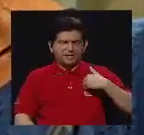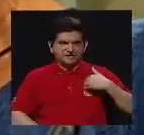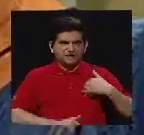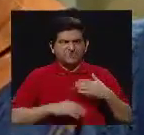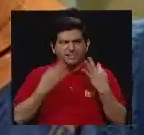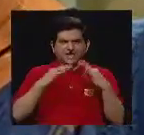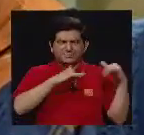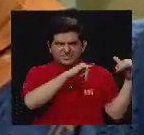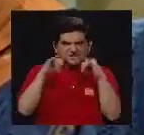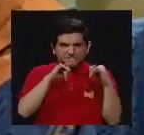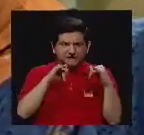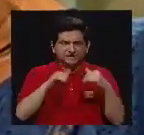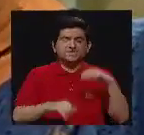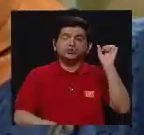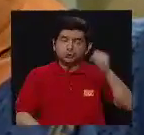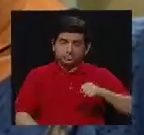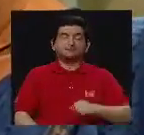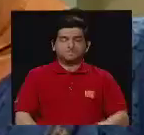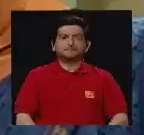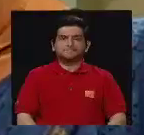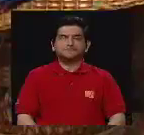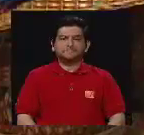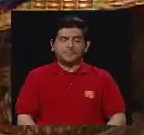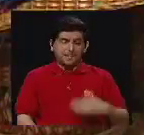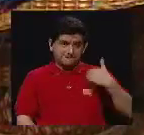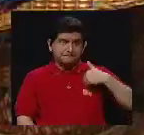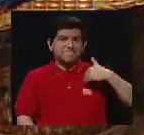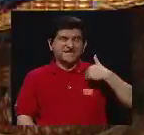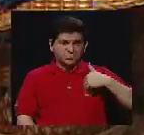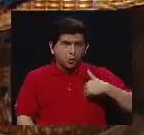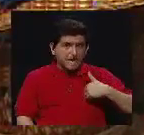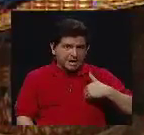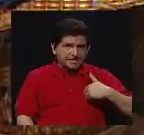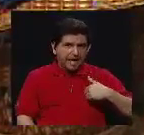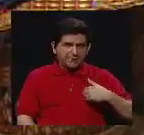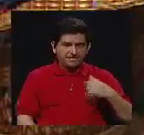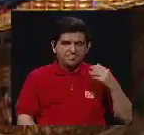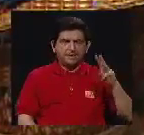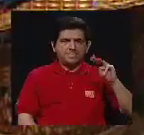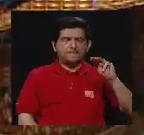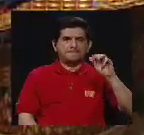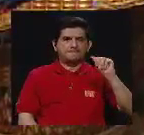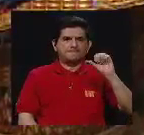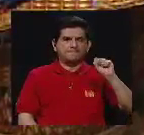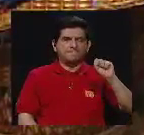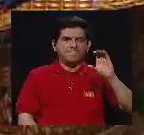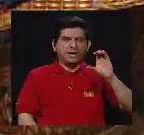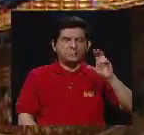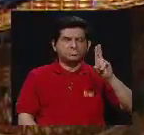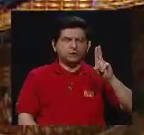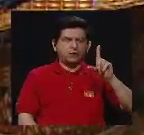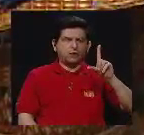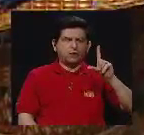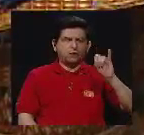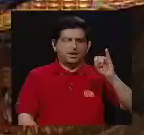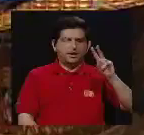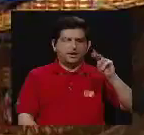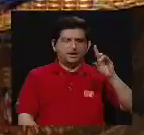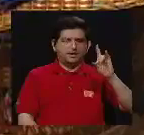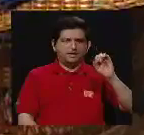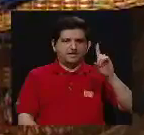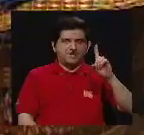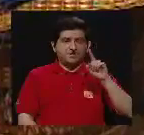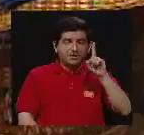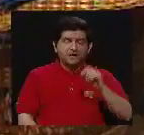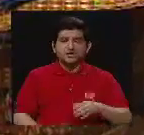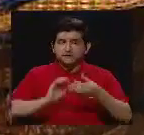masculinidad hegemónica? Sí. ¿Sí? Sí, la masculinidad, para mi manera de ver, es un dato nada más, es un